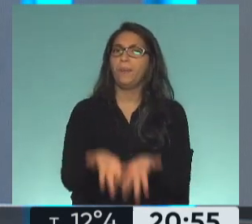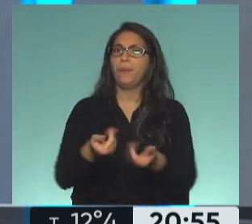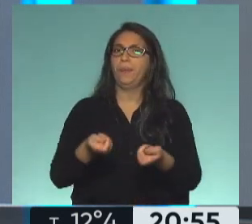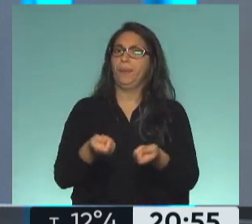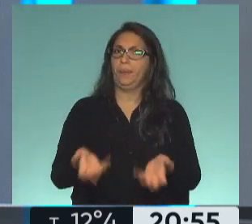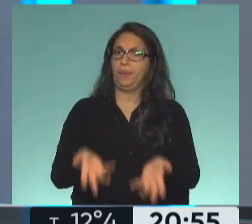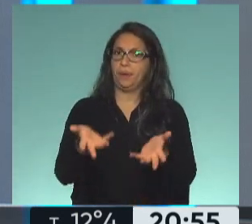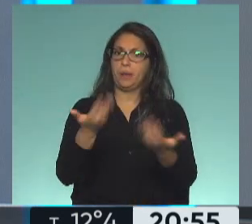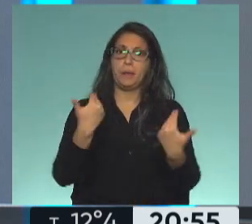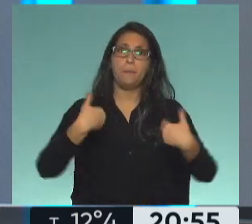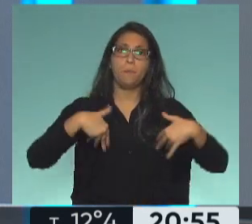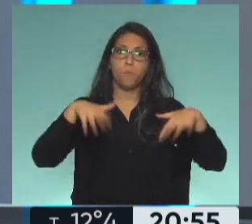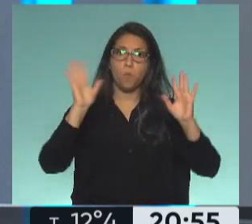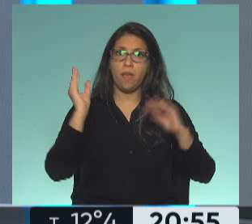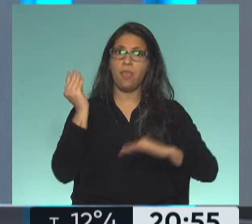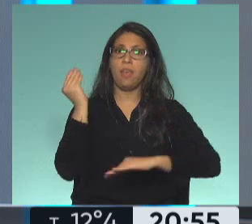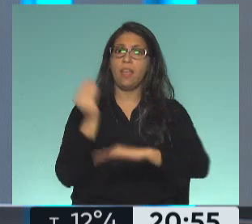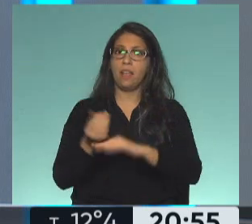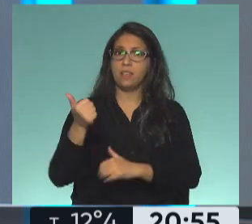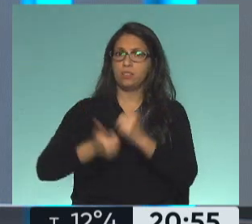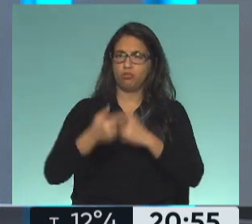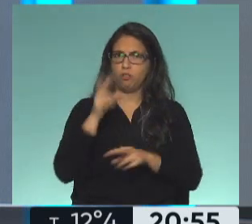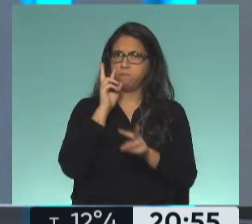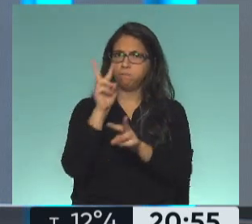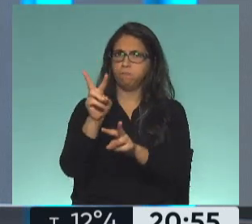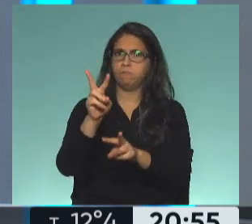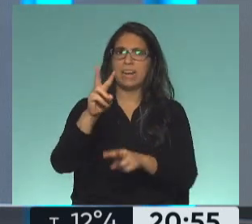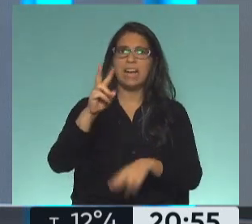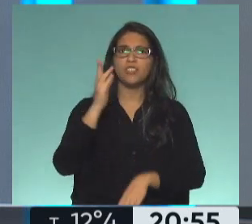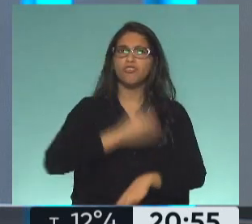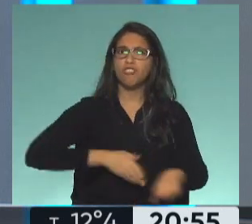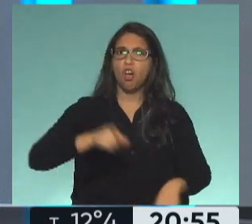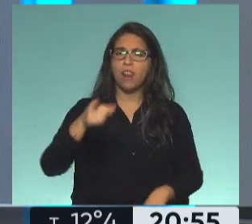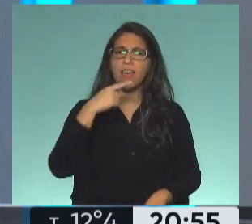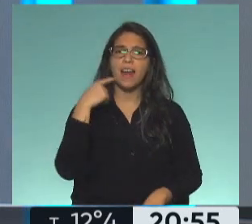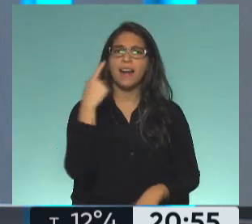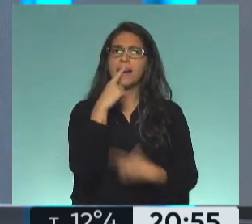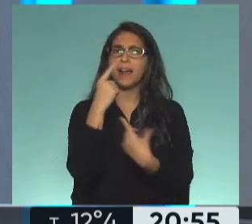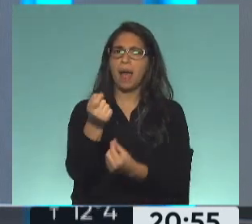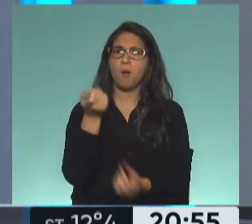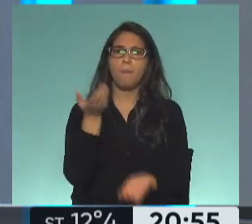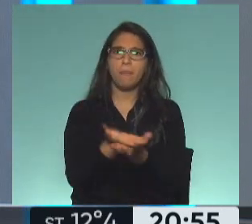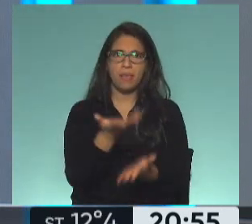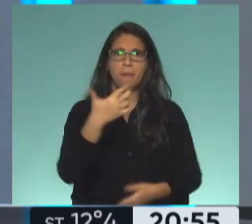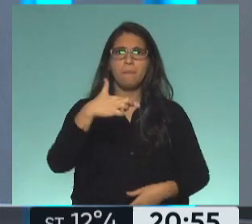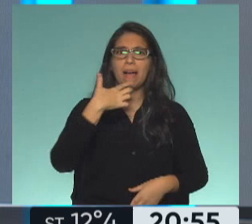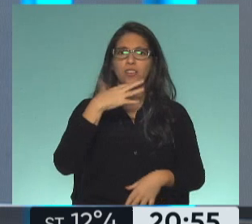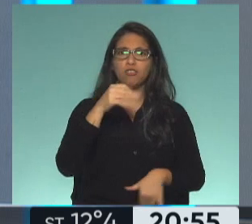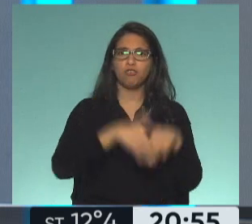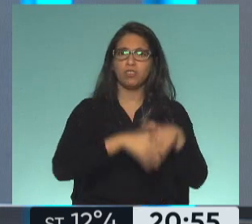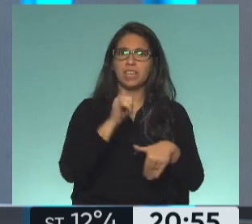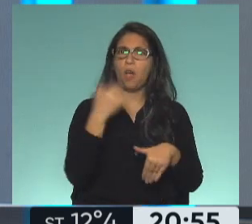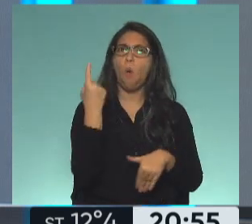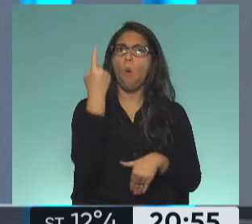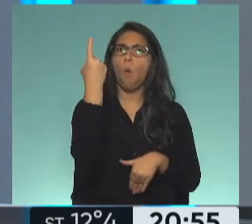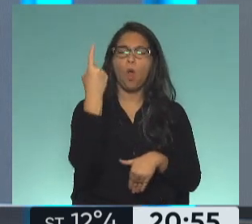con posibilidades de presentarse. Hoy lo escuchaba con mucha atención a Scioli reclamando o exigiendo que haya paso. Decía, para mí no tiene que haber un solo